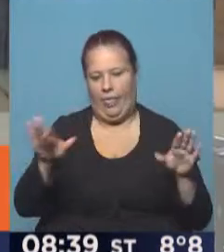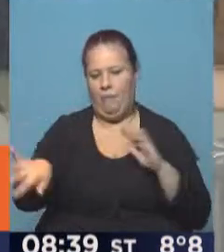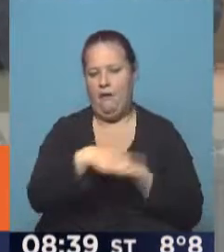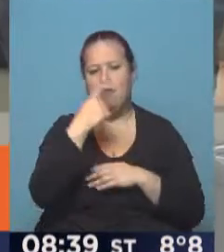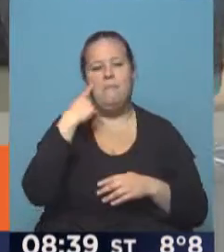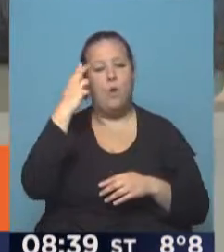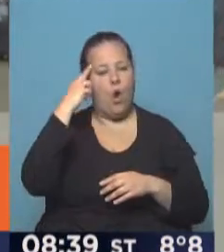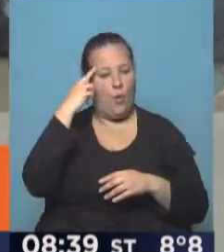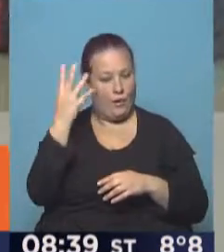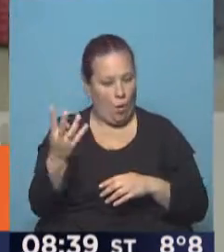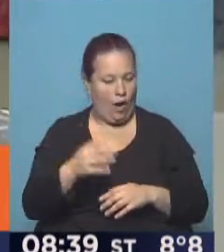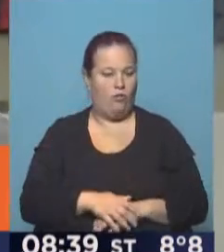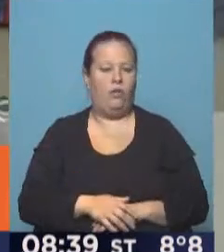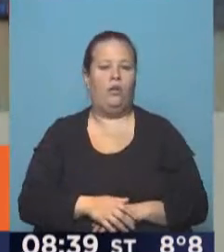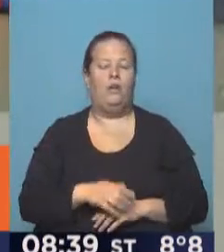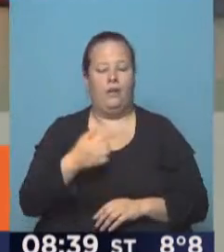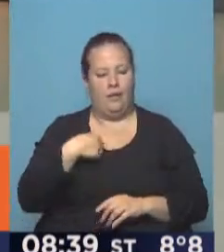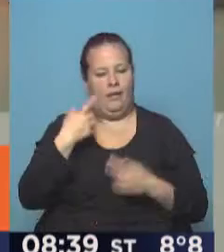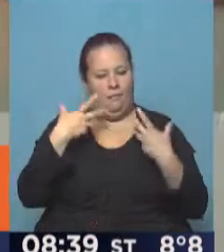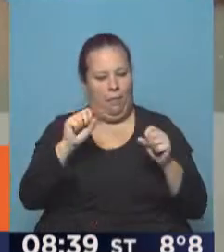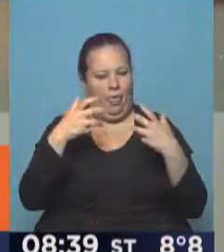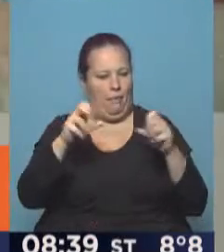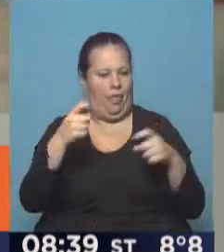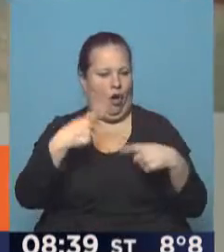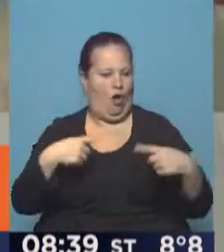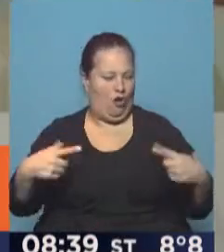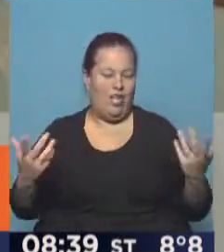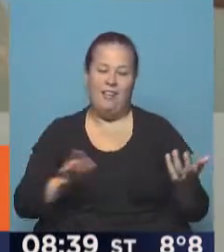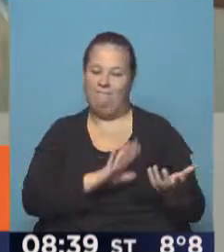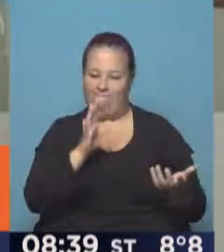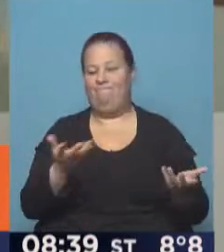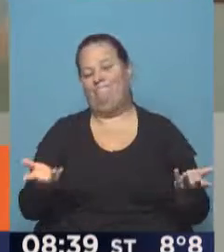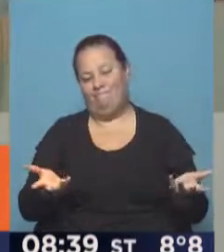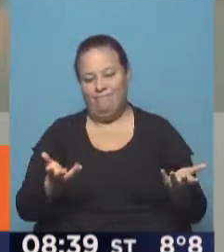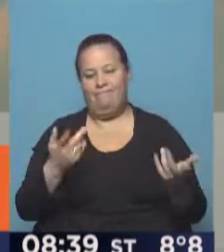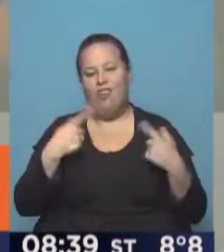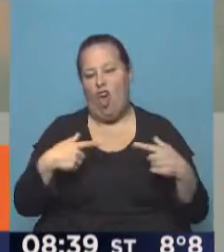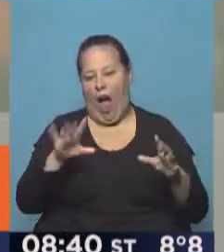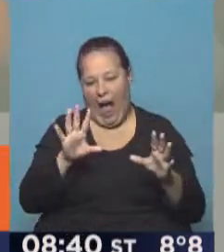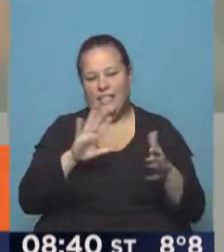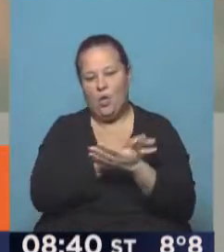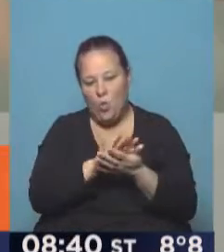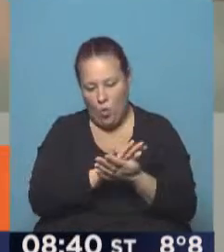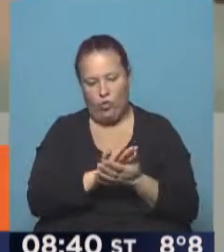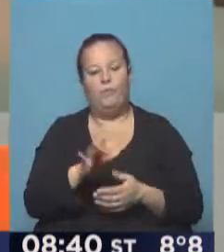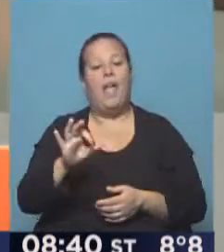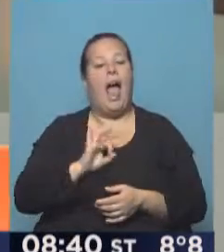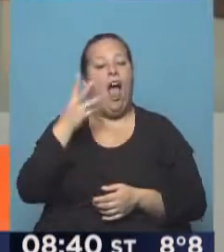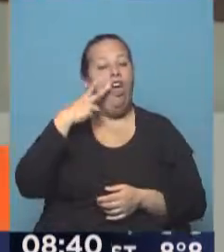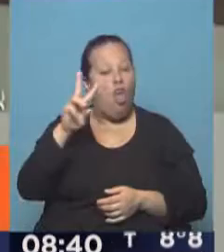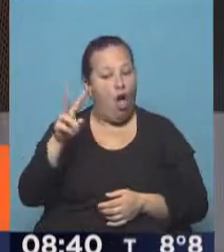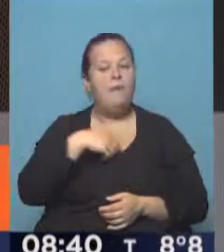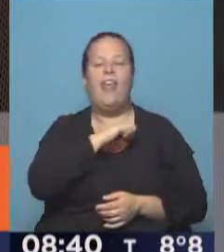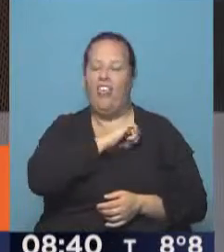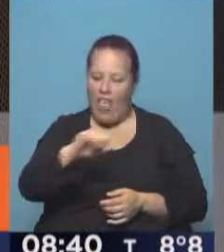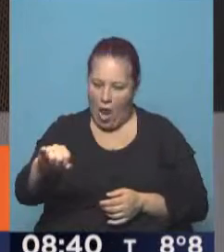año 94 cuando empezaron a suceder cosas que, bueno, cosas de este tipo. Ya en el año 2000